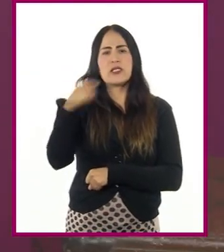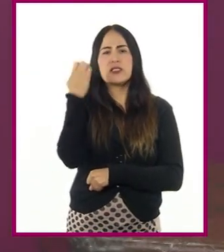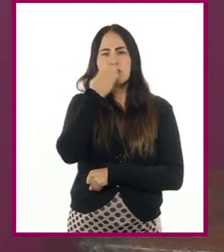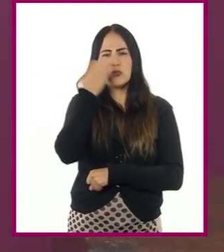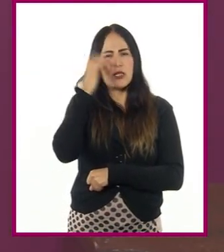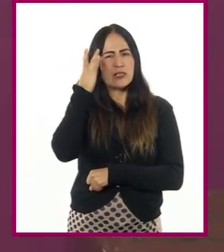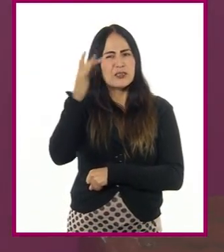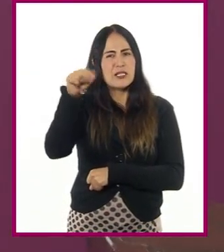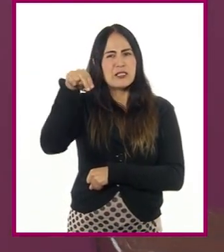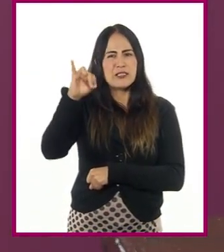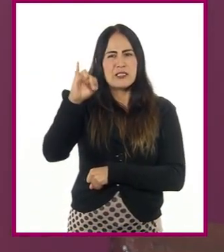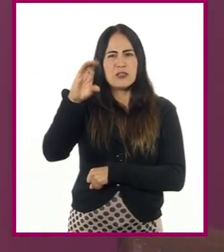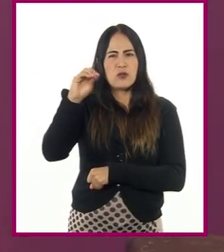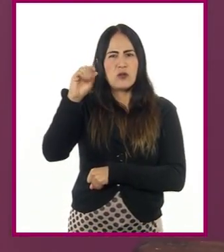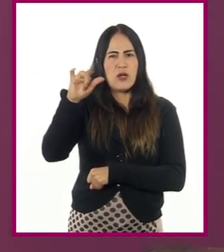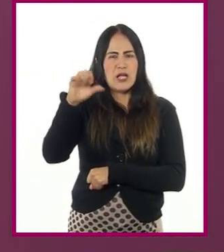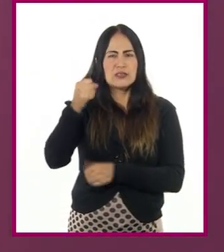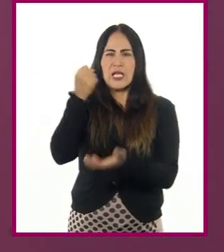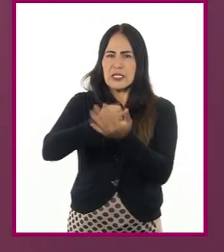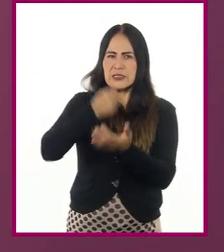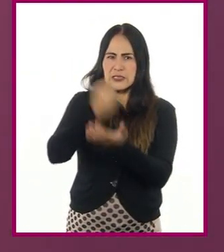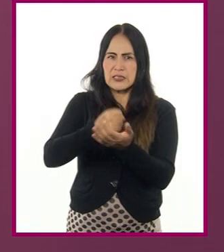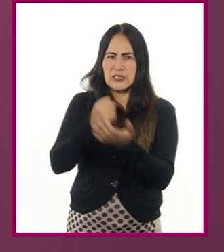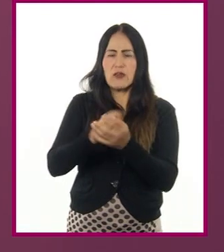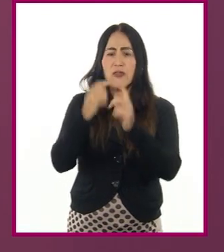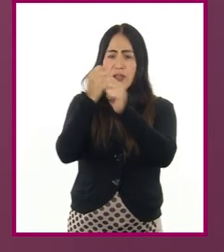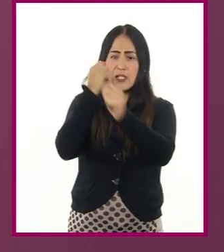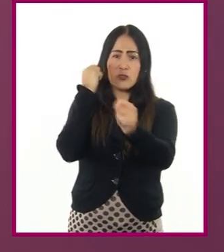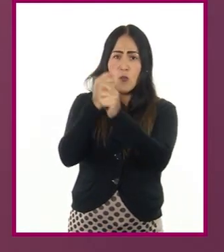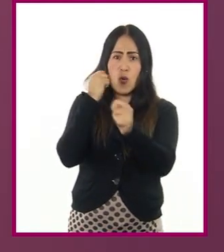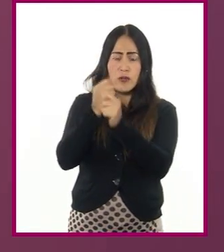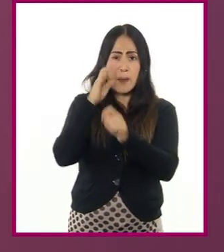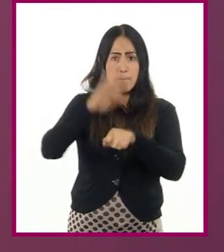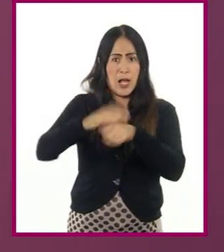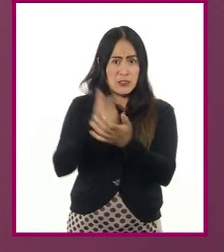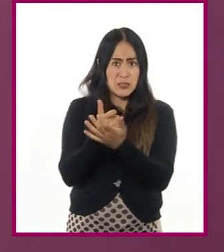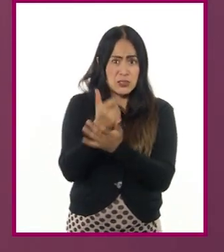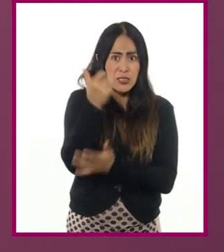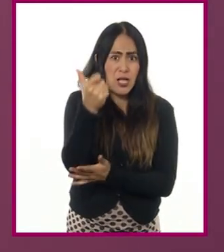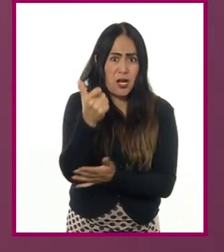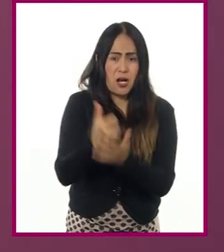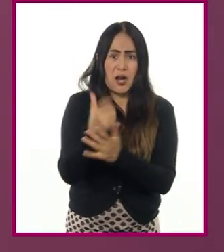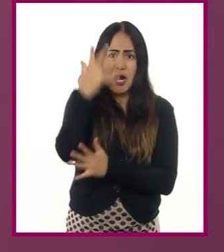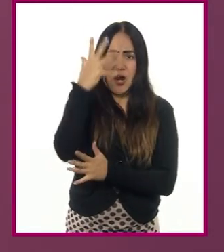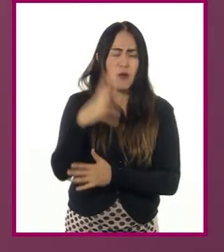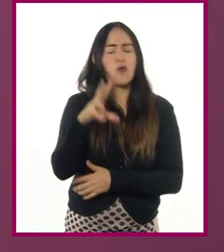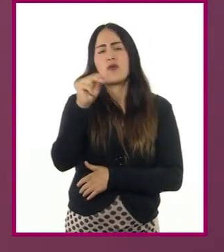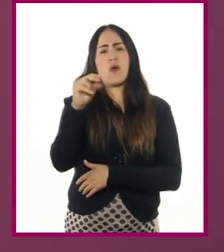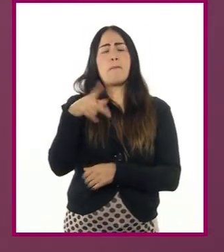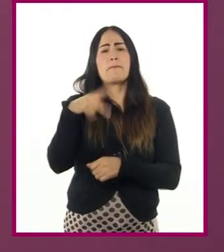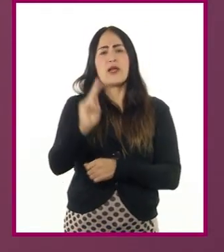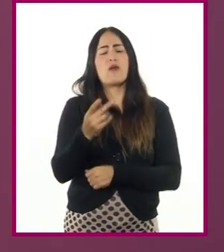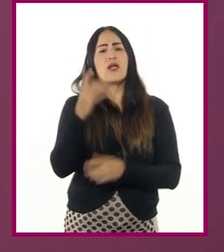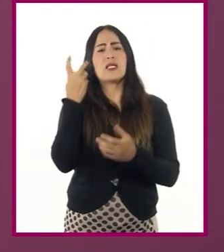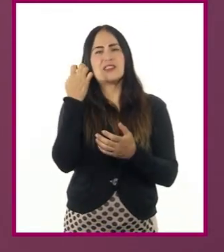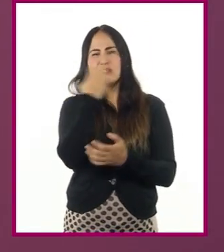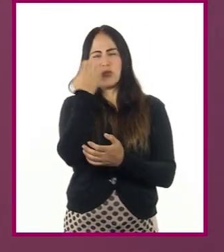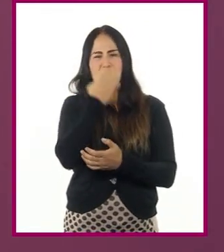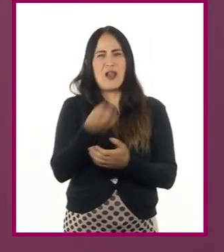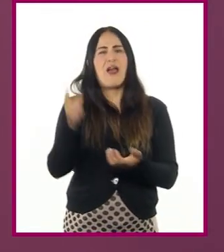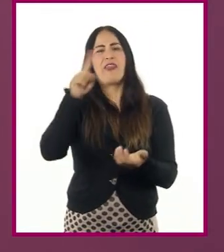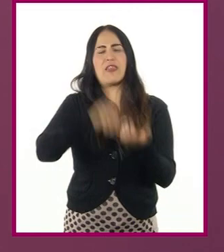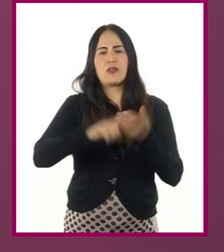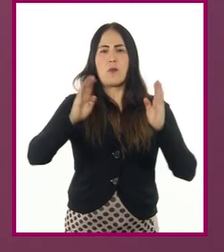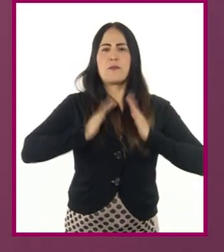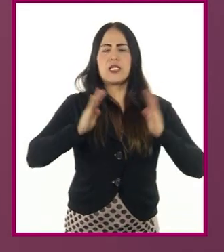Nicolás exigieron que no se elevaran las tarifas de transporte, pero la escuela fue tomada por militares y muchos estudiantes